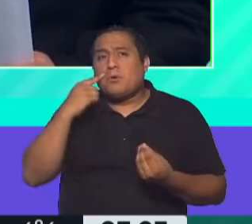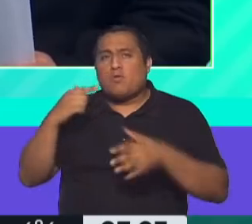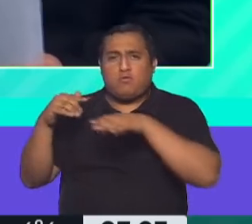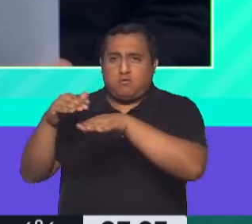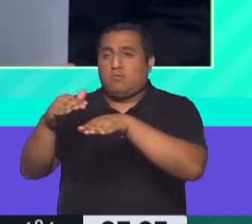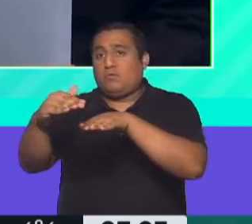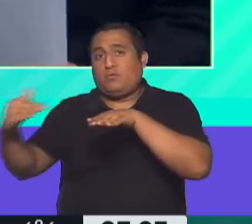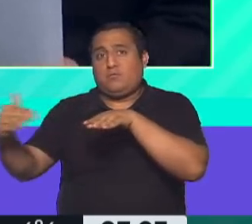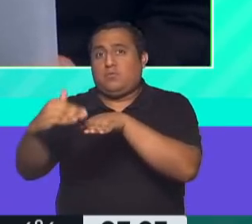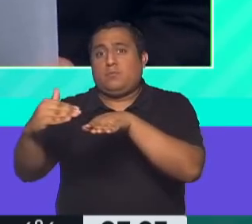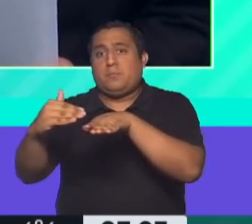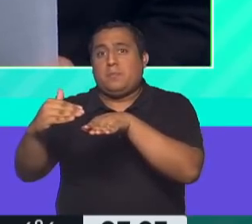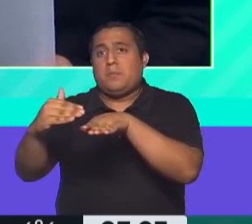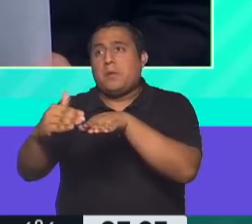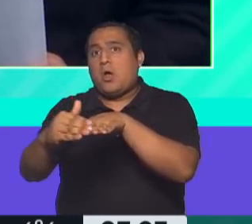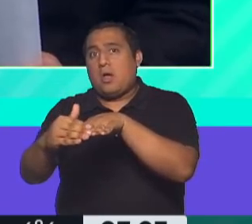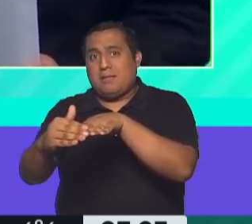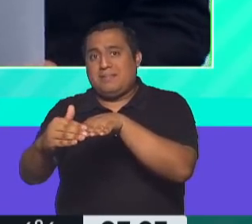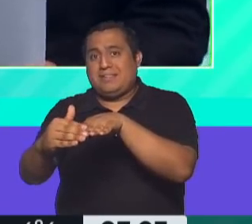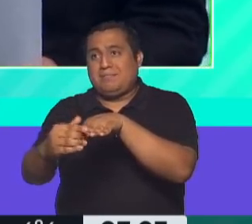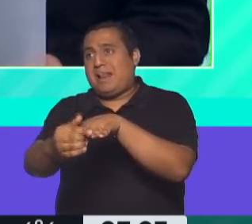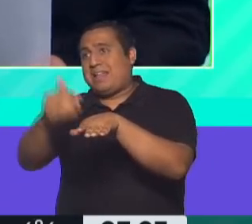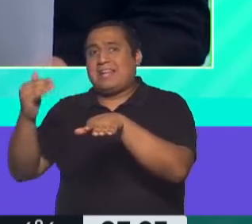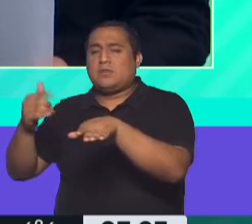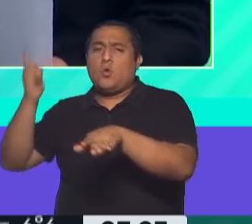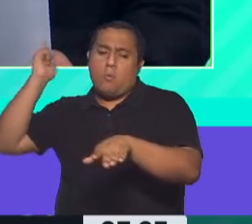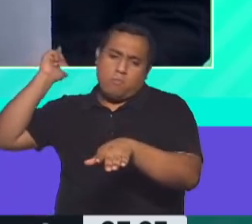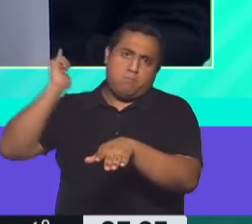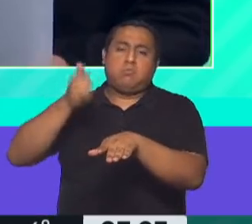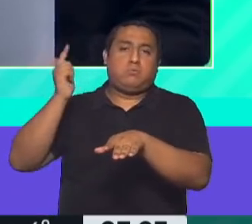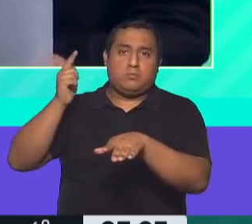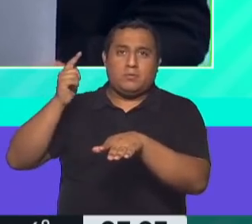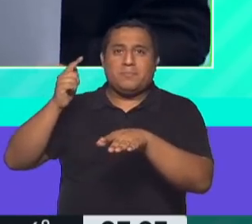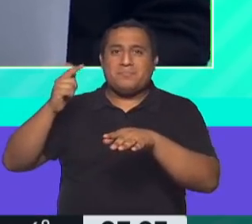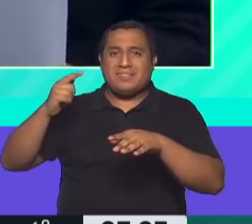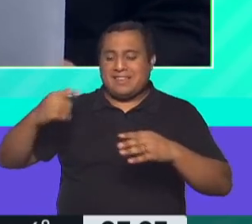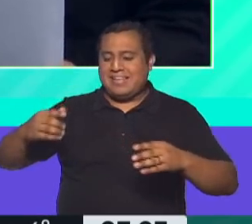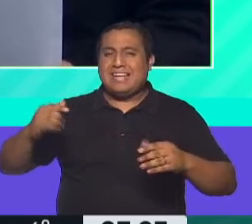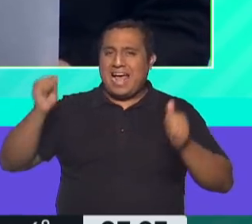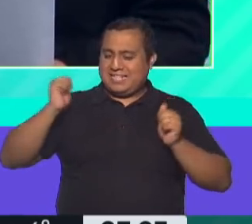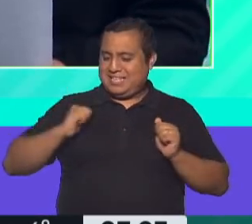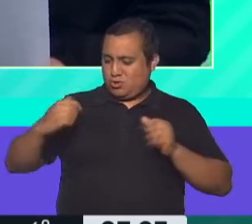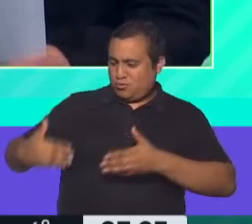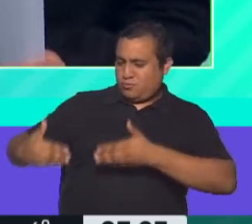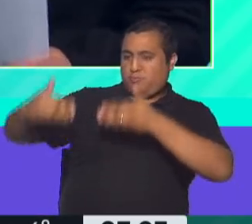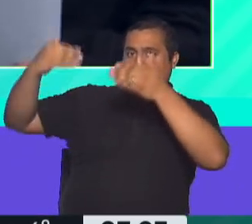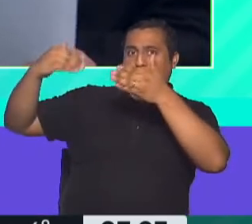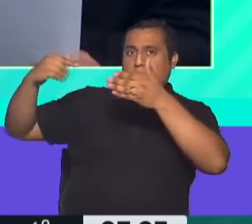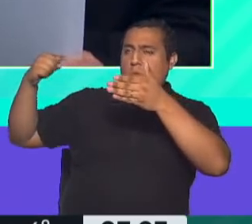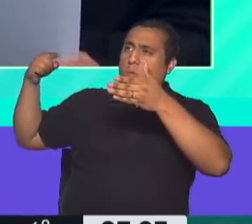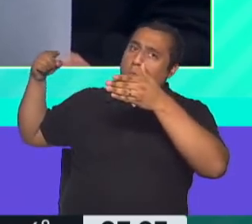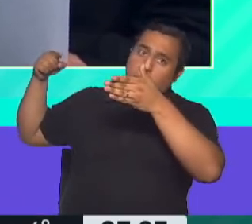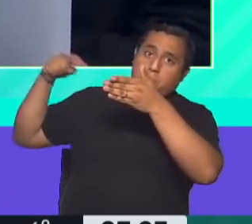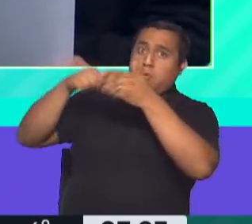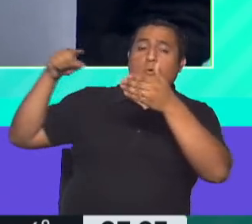quedó estampado y amortiguado contra el respaldo trasero. Ese tiro que efectivamente existió y que también